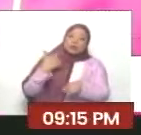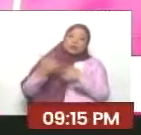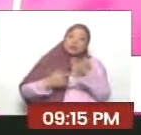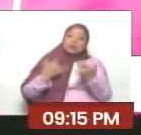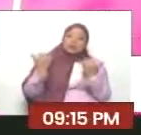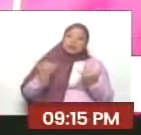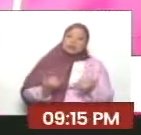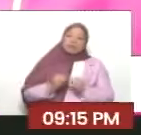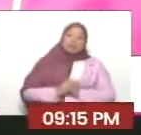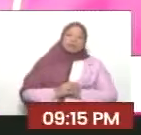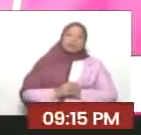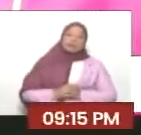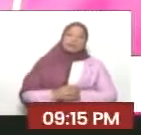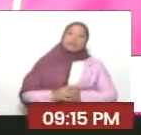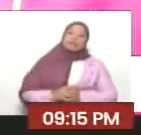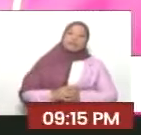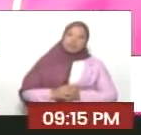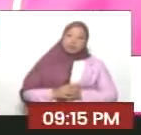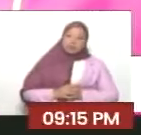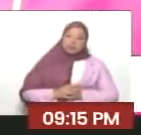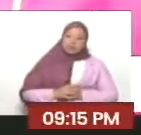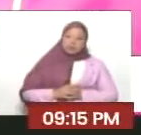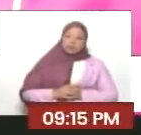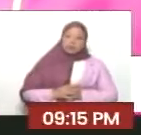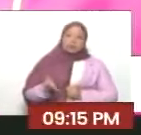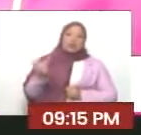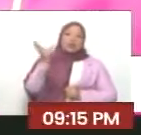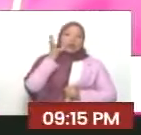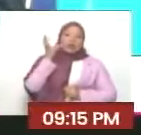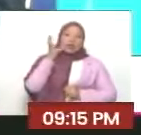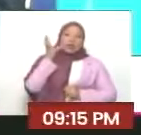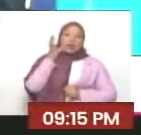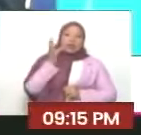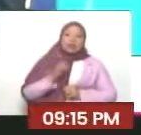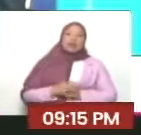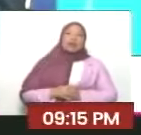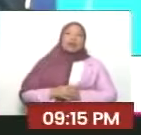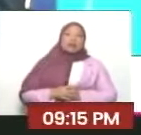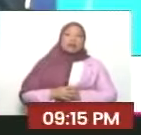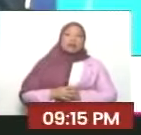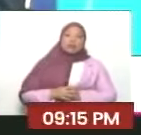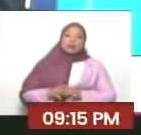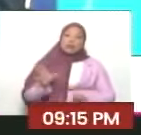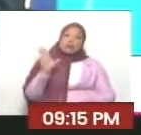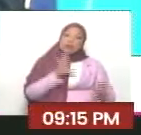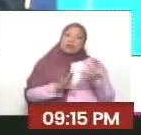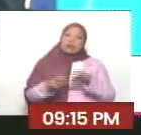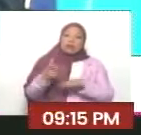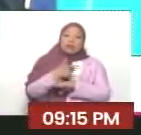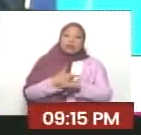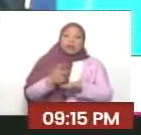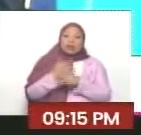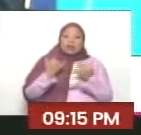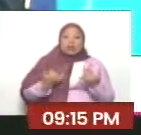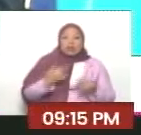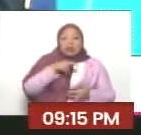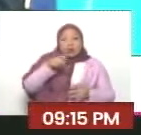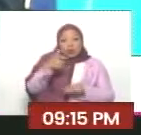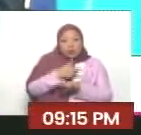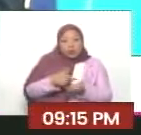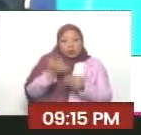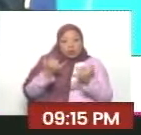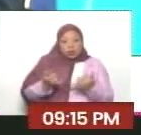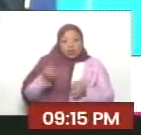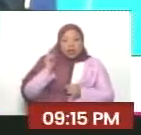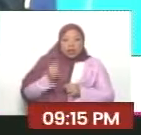Bueno, ahí está, pues, cacao y ciencia. Nosotros reportamos ya hoy al gobernador, ya le reportamos al gobernador, ya